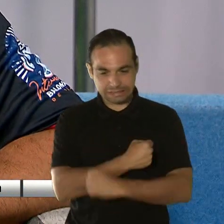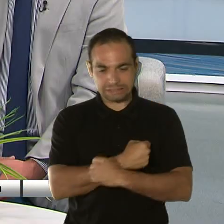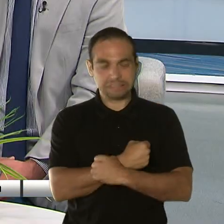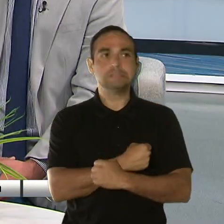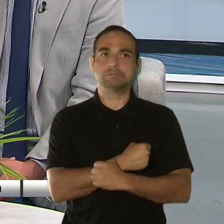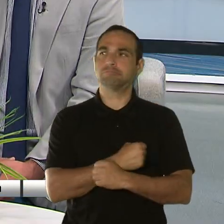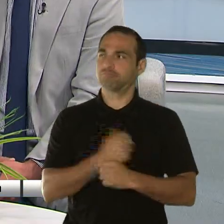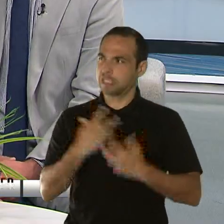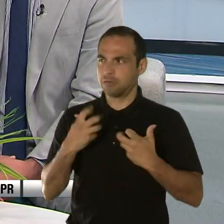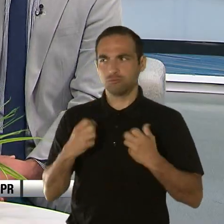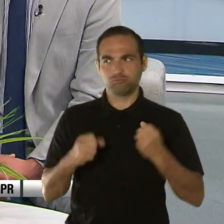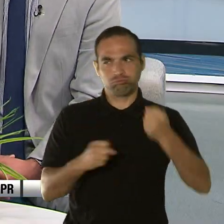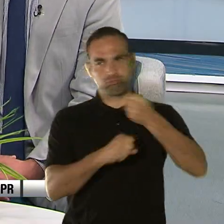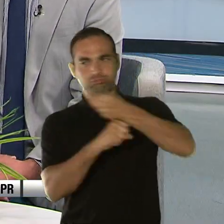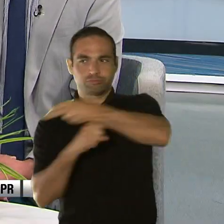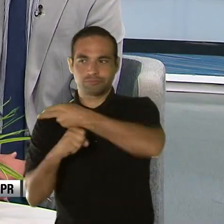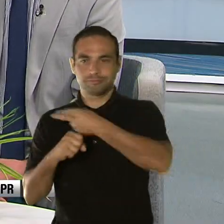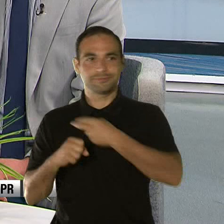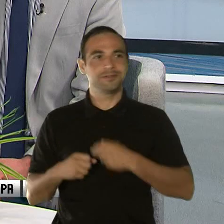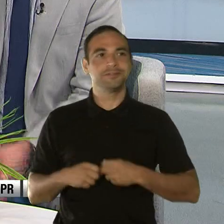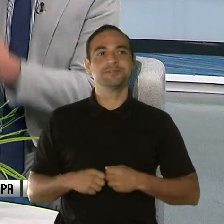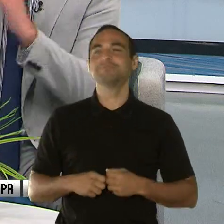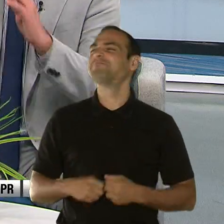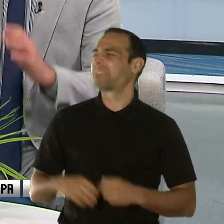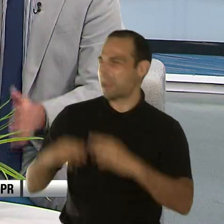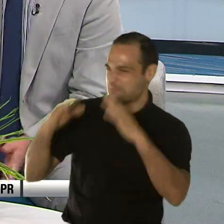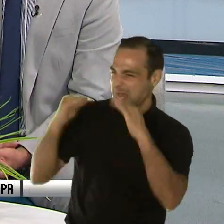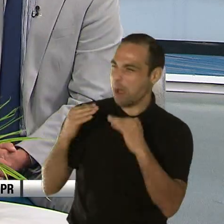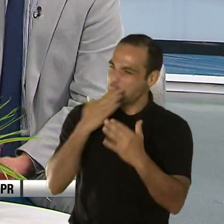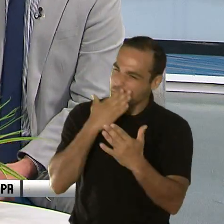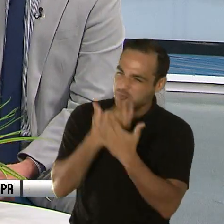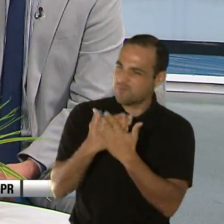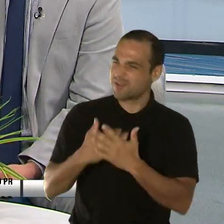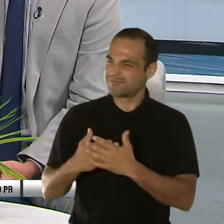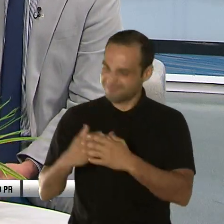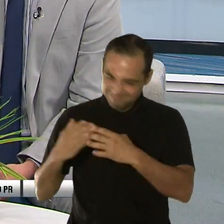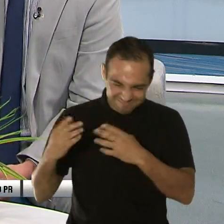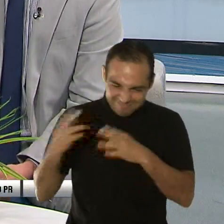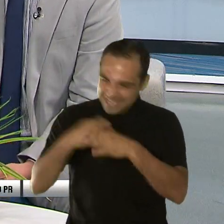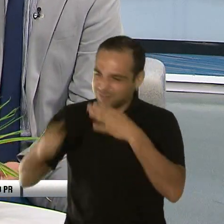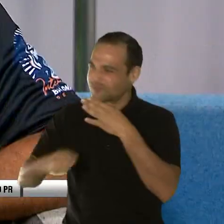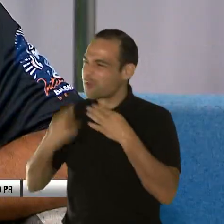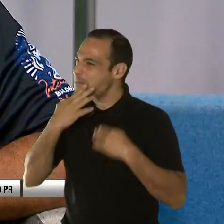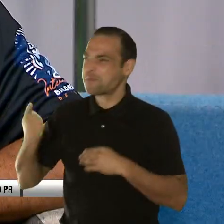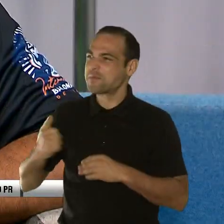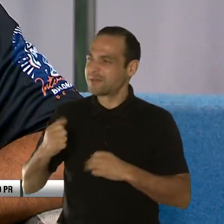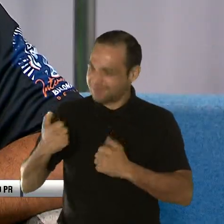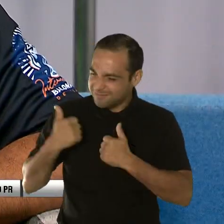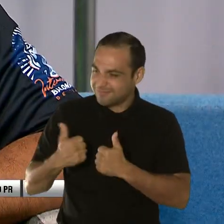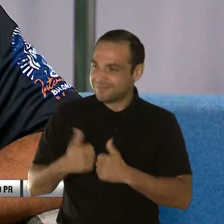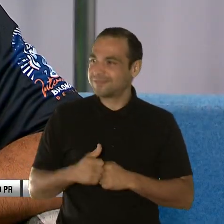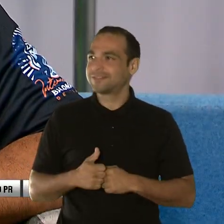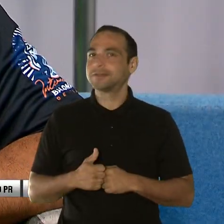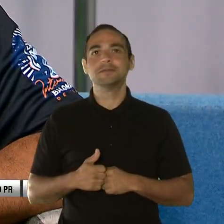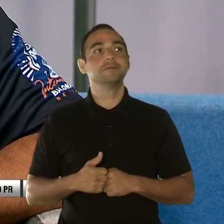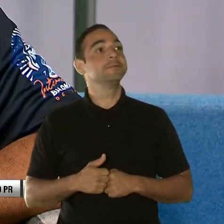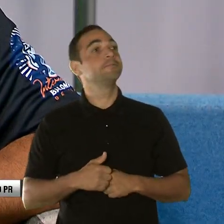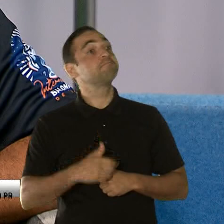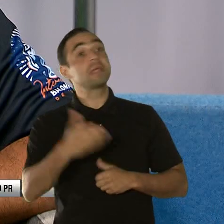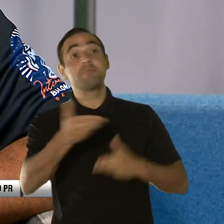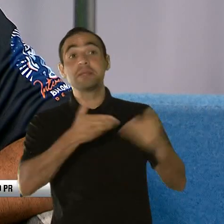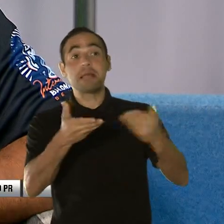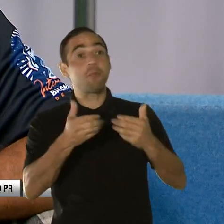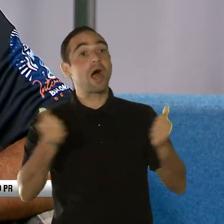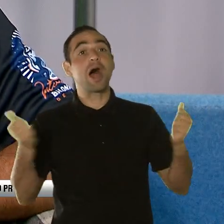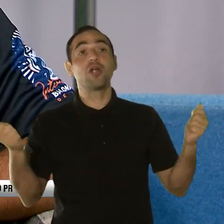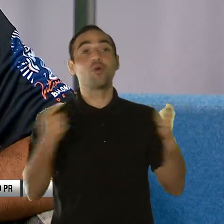y así va a ser estaremos pendientes y nos daremos la vuelta por el Balneario para ver la acción invitamos a todos a todos los puertorriqueños